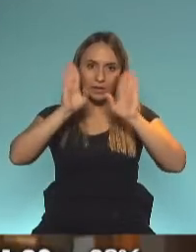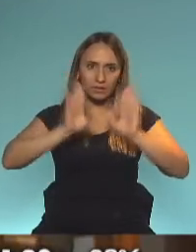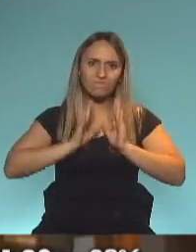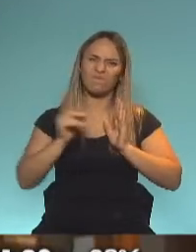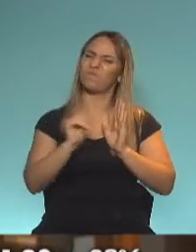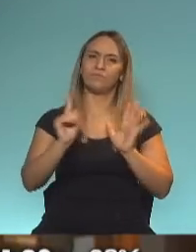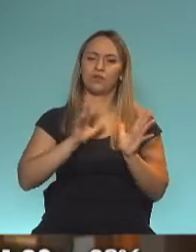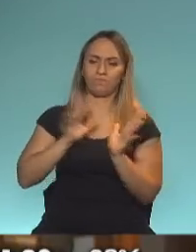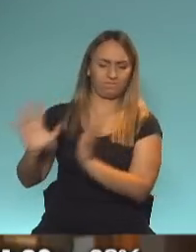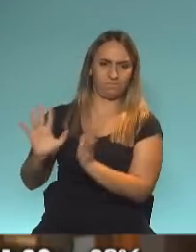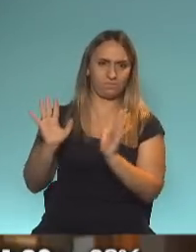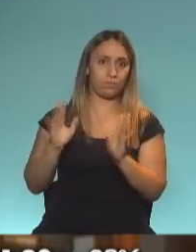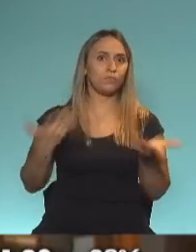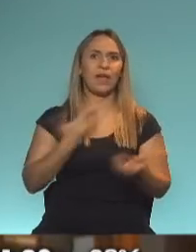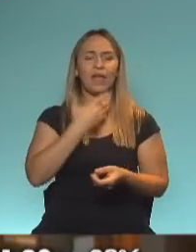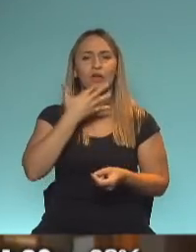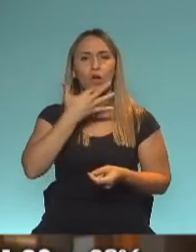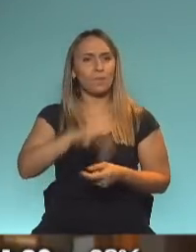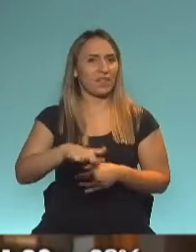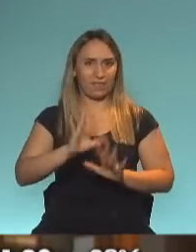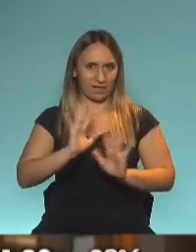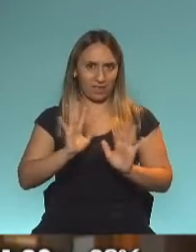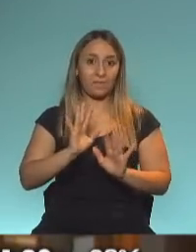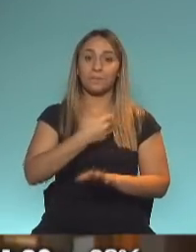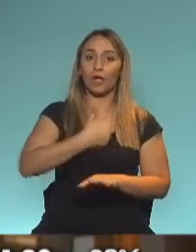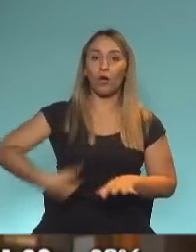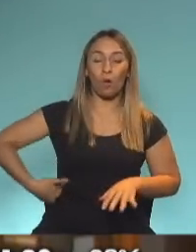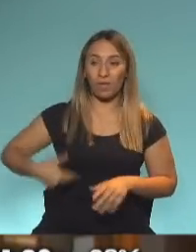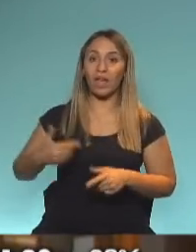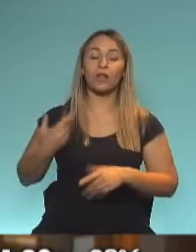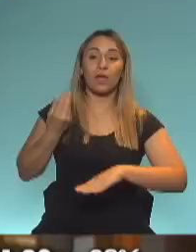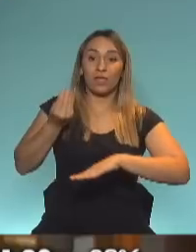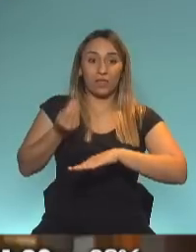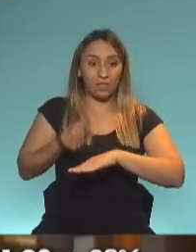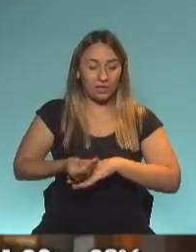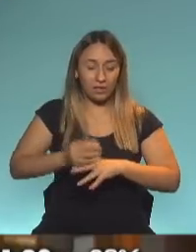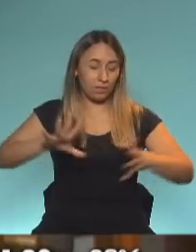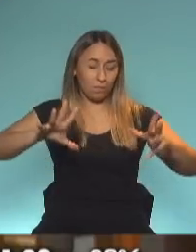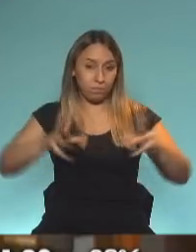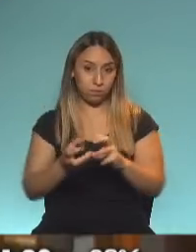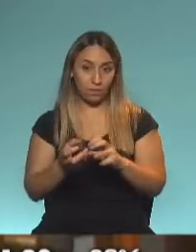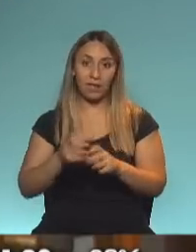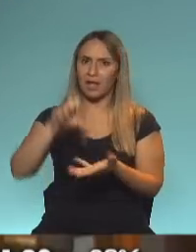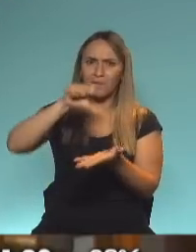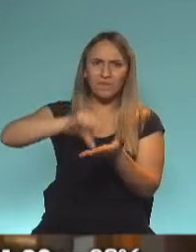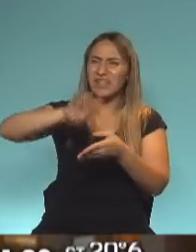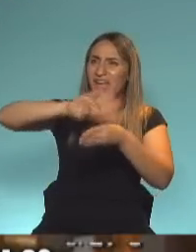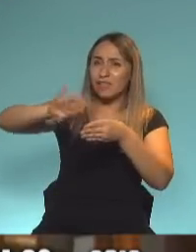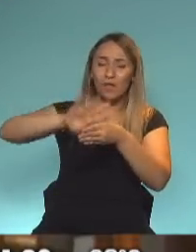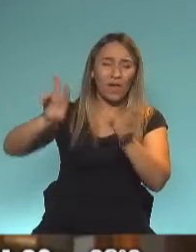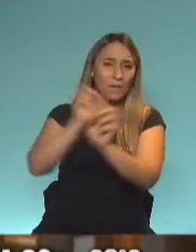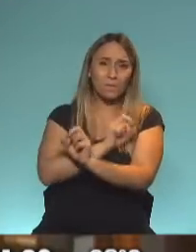que entender que el gobierno recibió una catástrofe, el país con el peor endeudamiento del mundo, con el Fondo